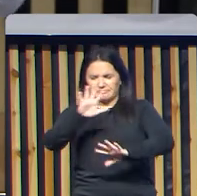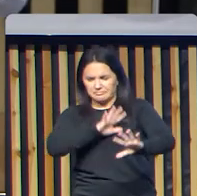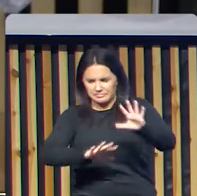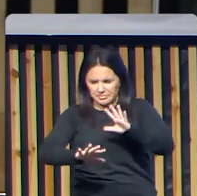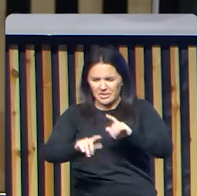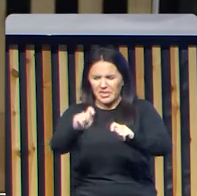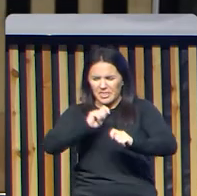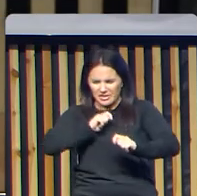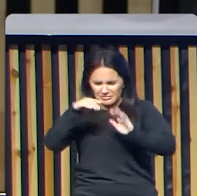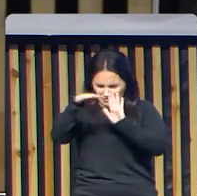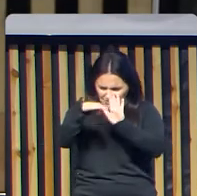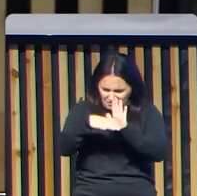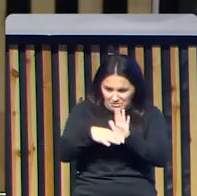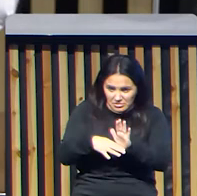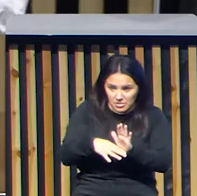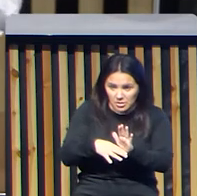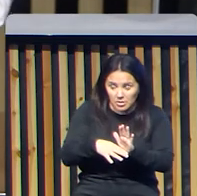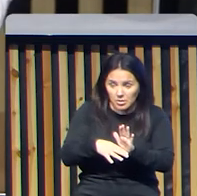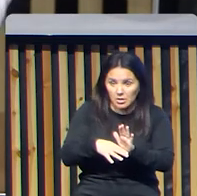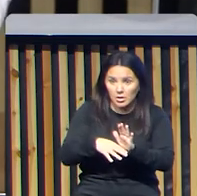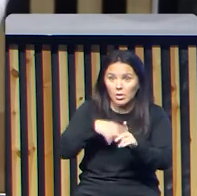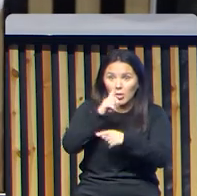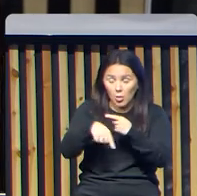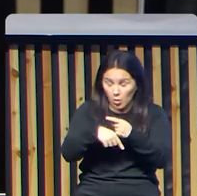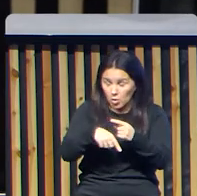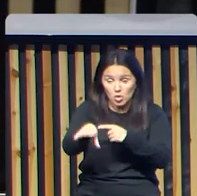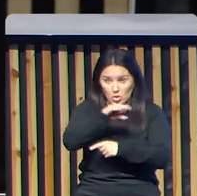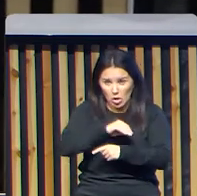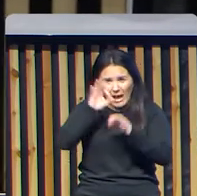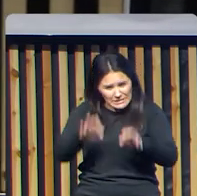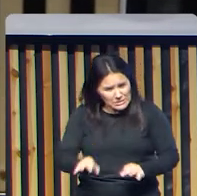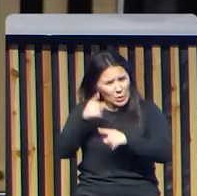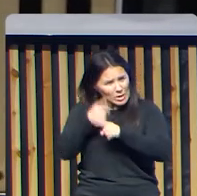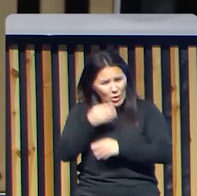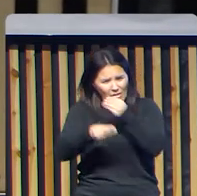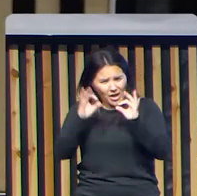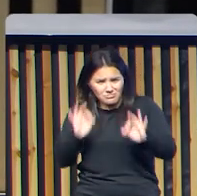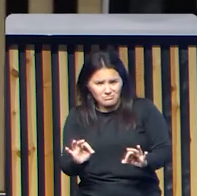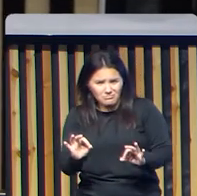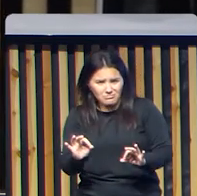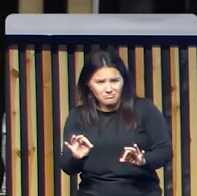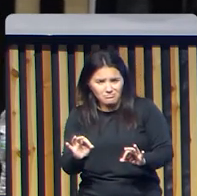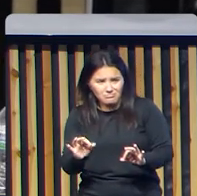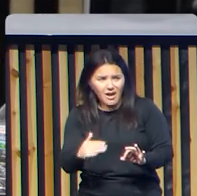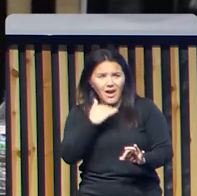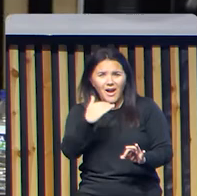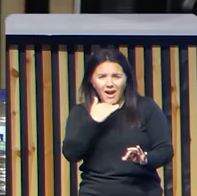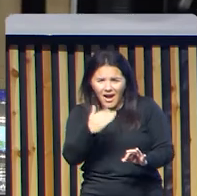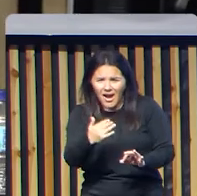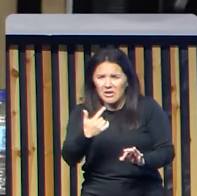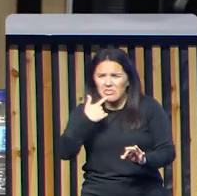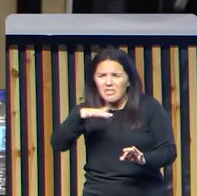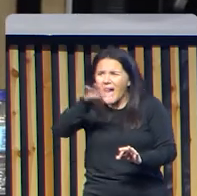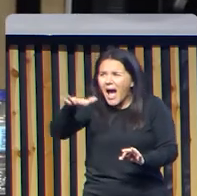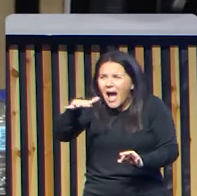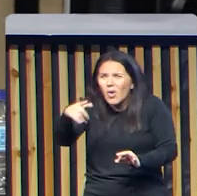e instrucciones que cuando descubrimos que son instrucciones no se entienden es obligatorio o sea lo pones escrito a sangre y